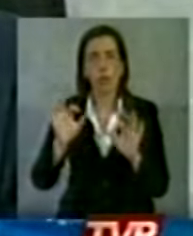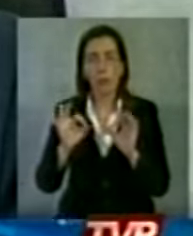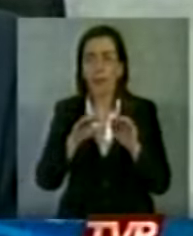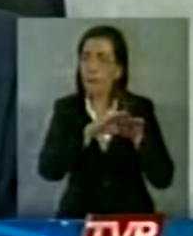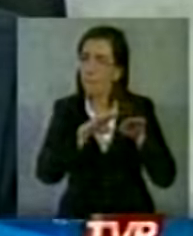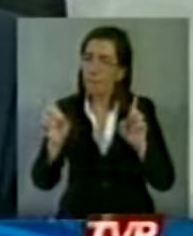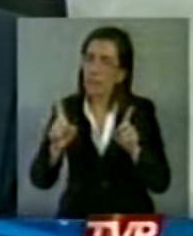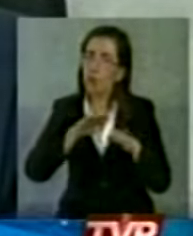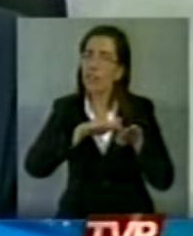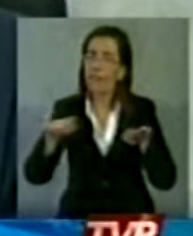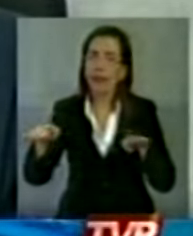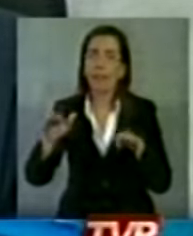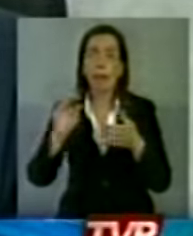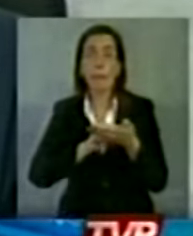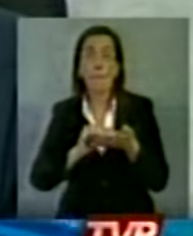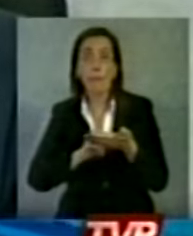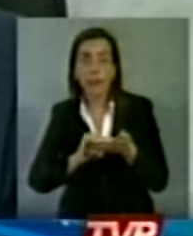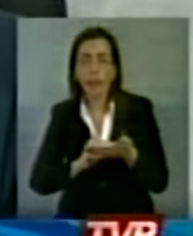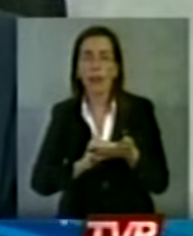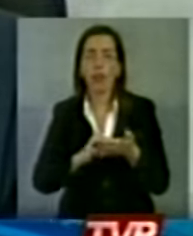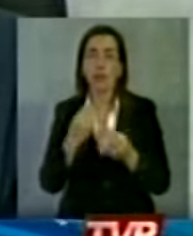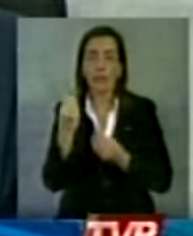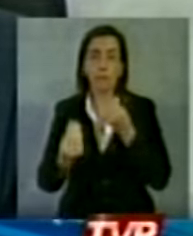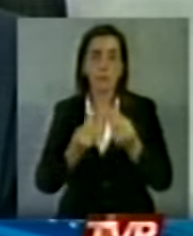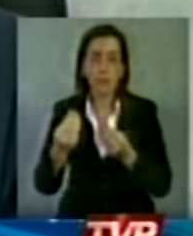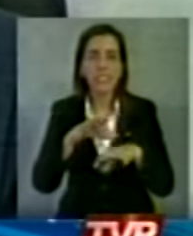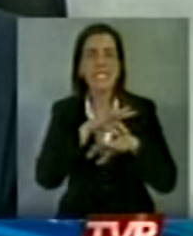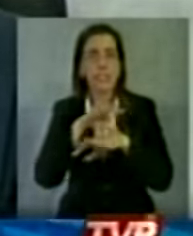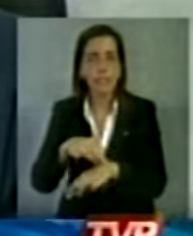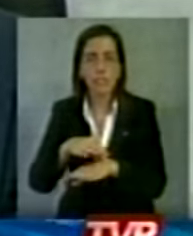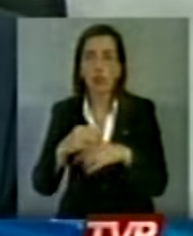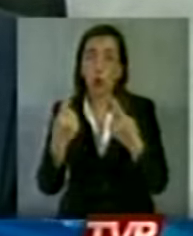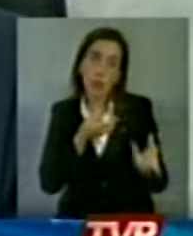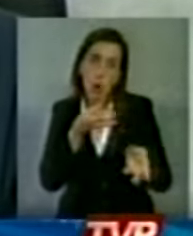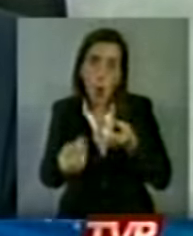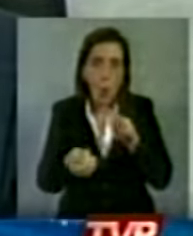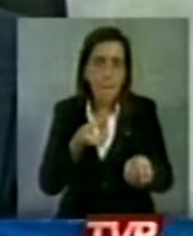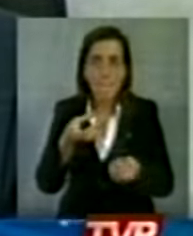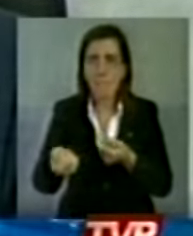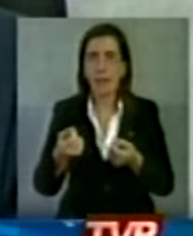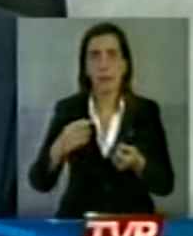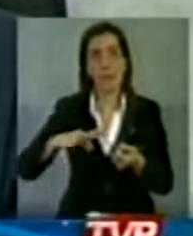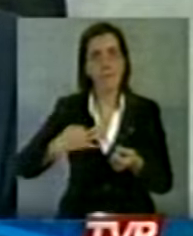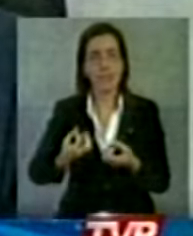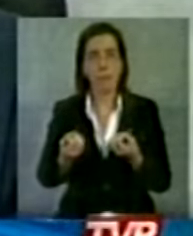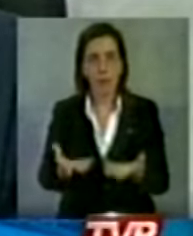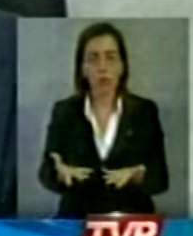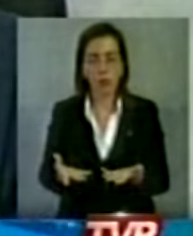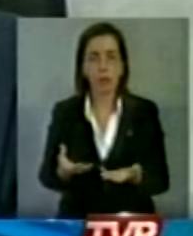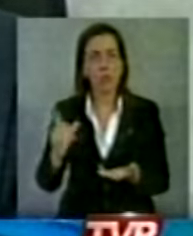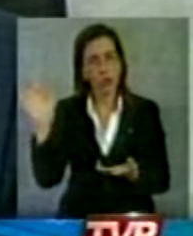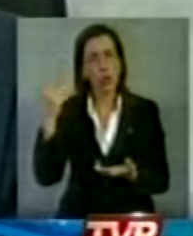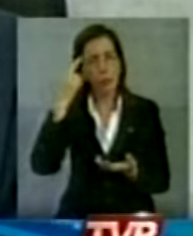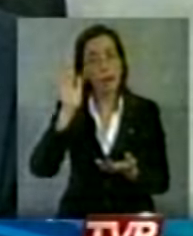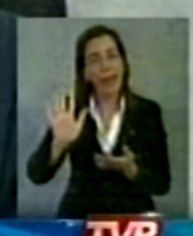empleo y el acceso a bienes y servicios. Estamos convencidos que este es el camino hacia la disminución de los